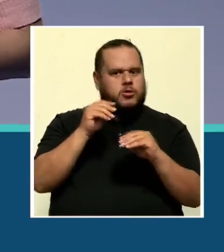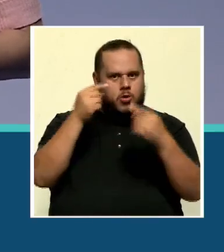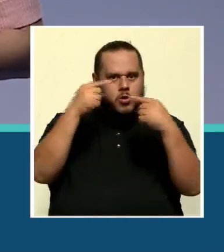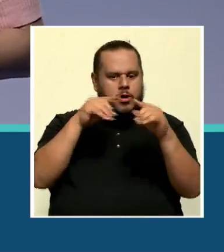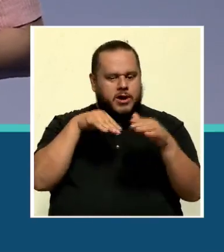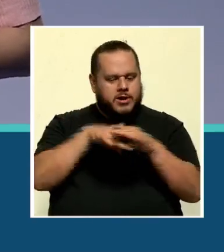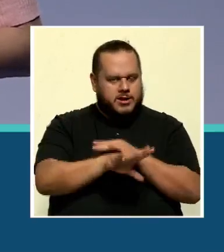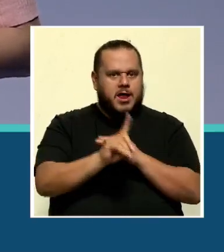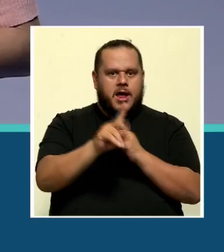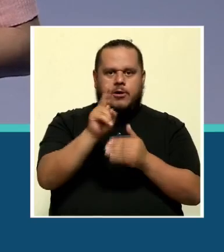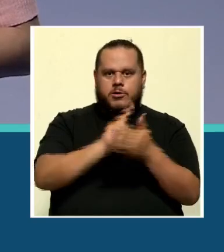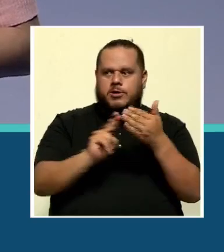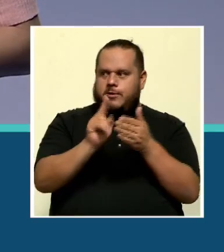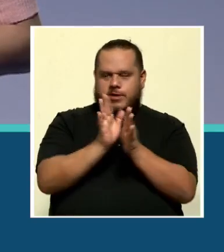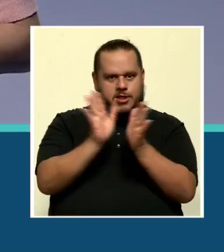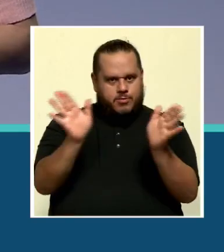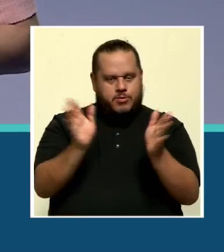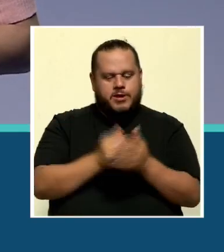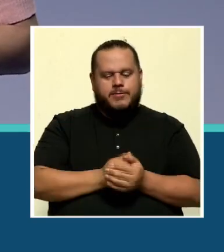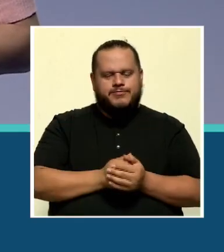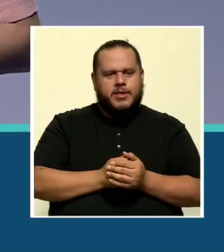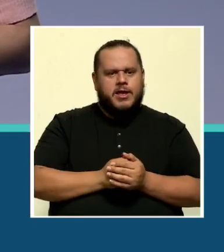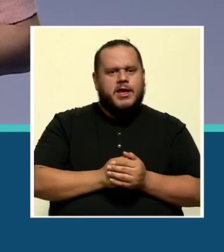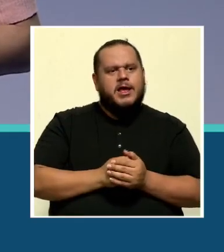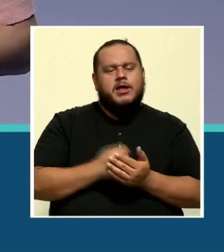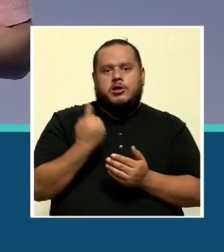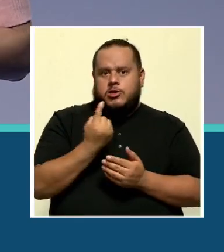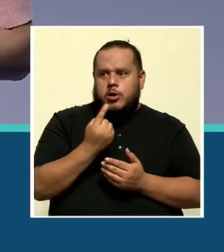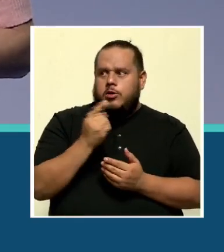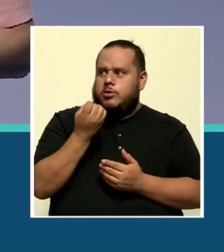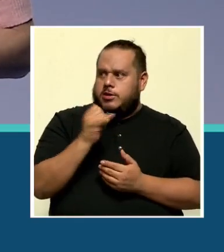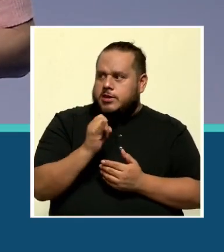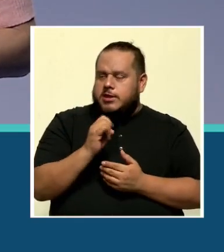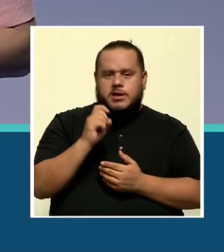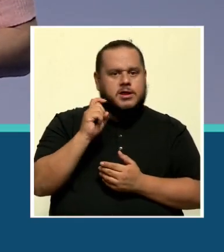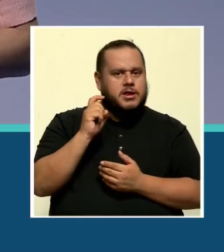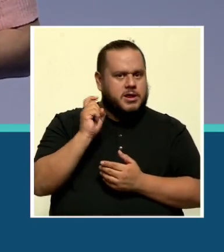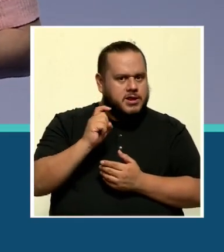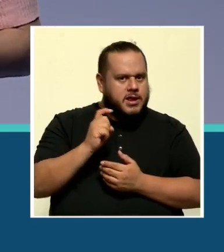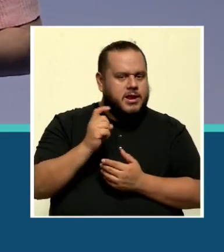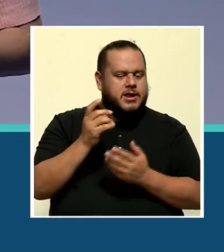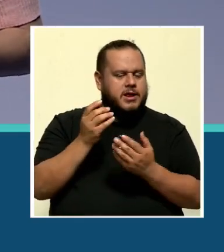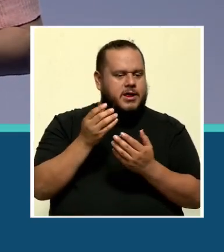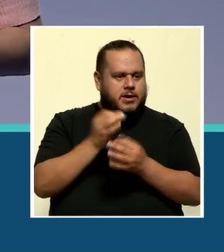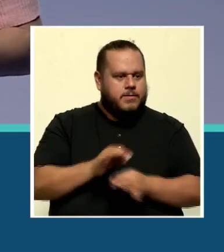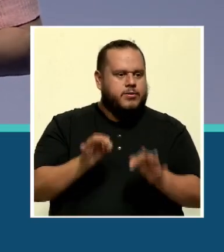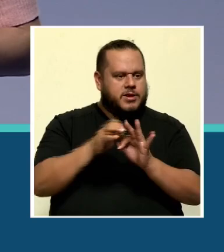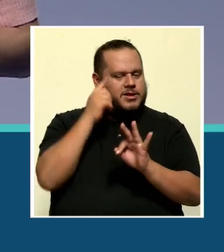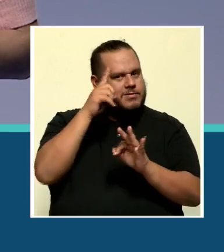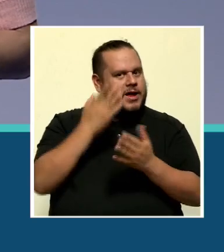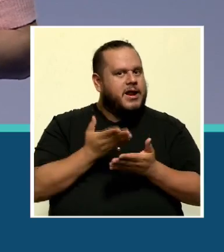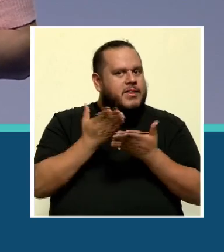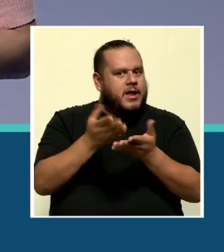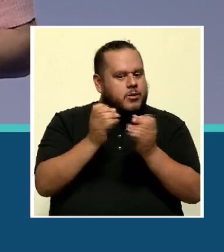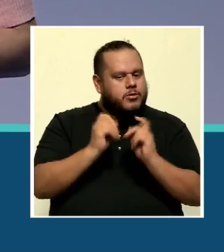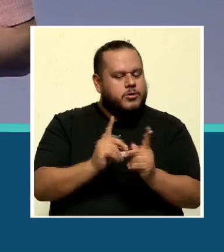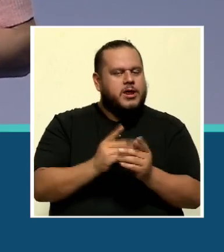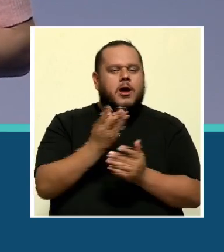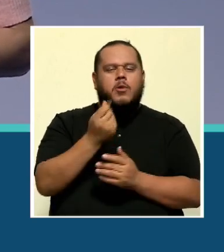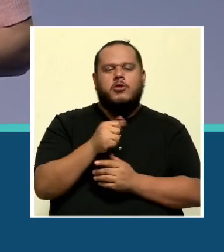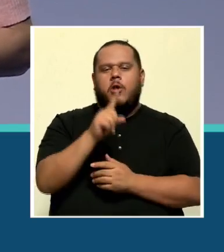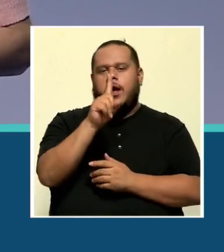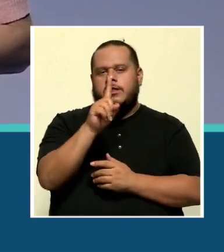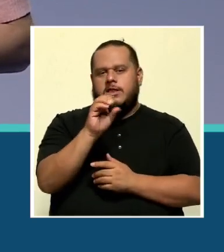a una universidad pública. Son, si se requieren, indispensables para dar oportunidad a cerca de